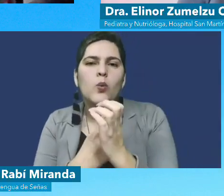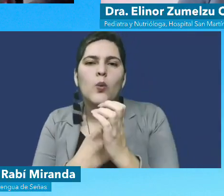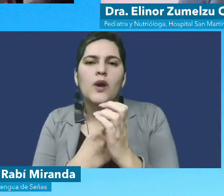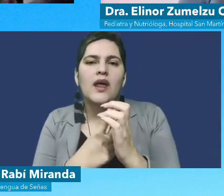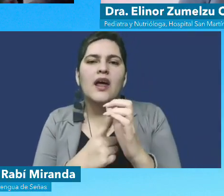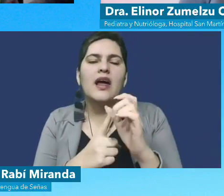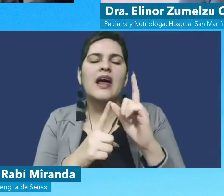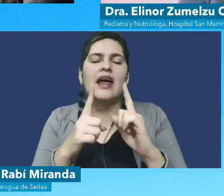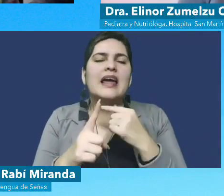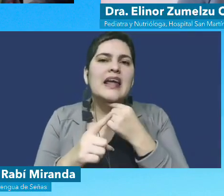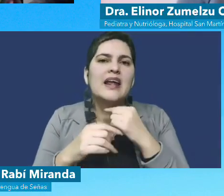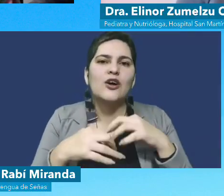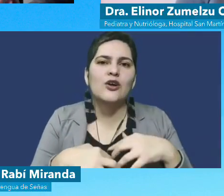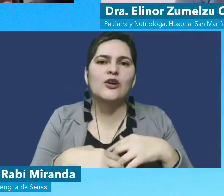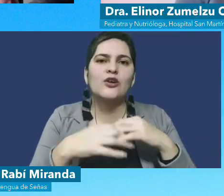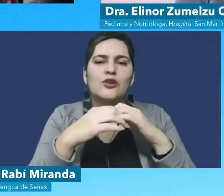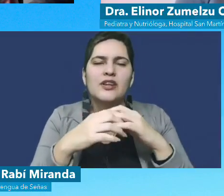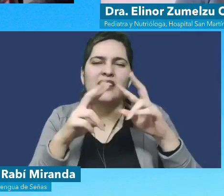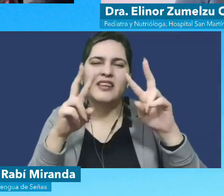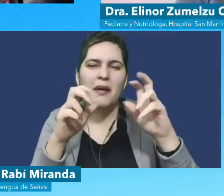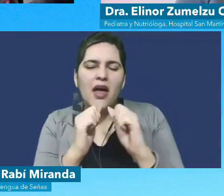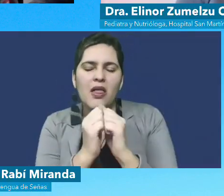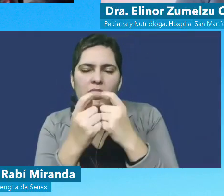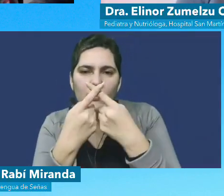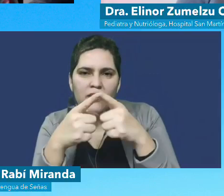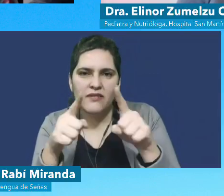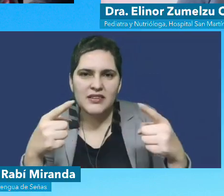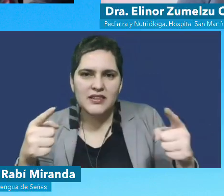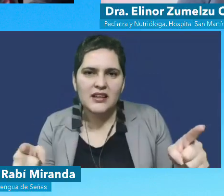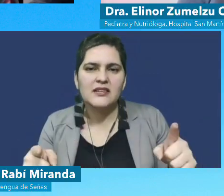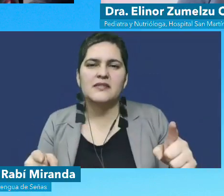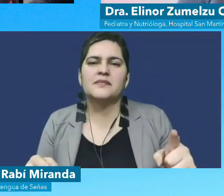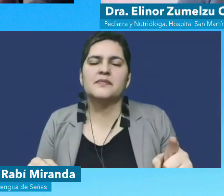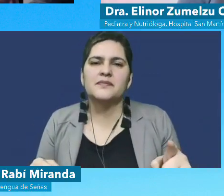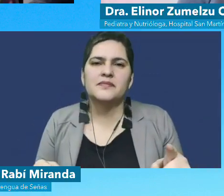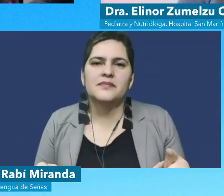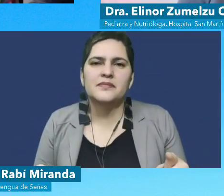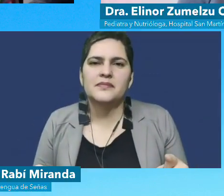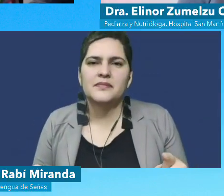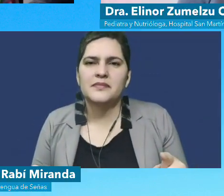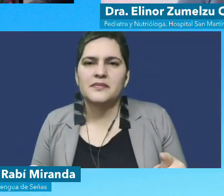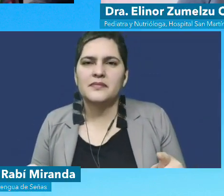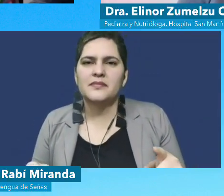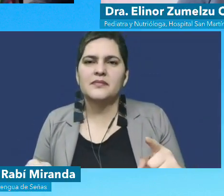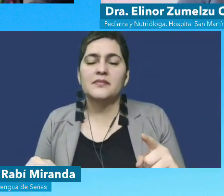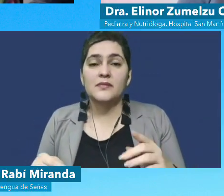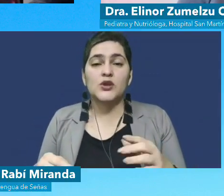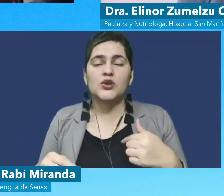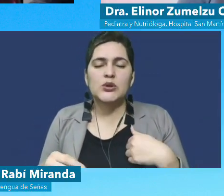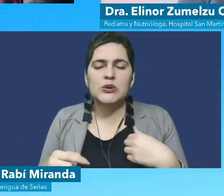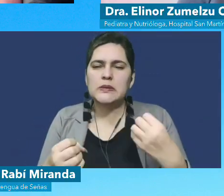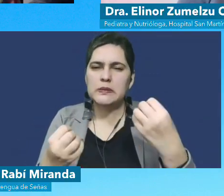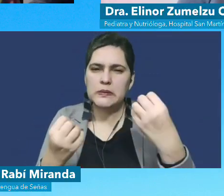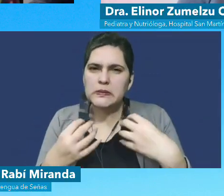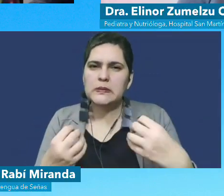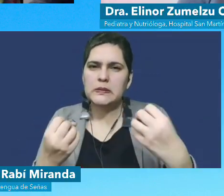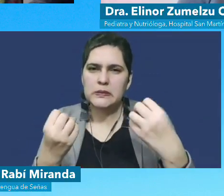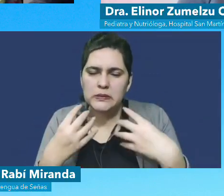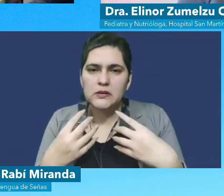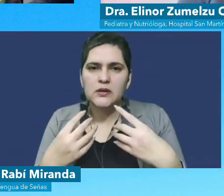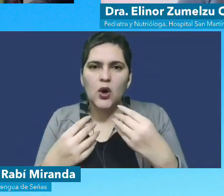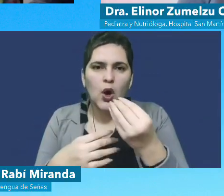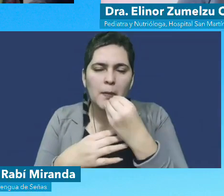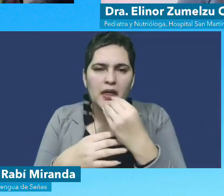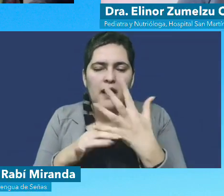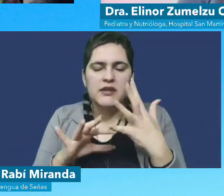torno al autismo y la neurodiversidad. Y además, Hamza señala, tuve que reeducar mi alimentación, a veces por periodos de estrés no como nada, entonces